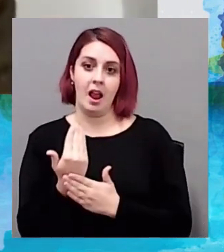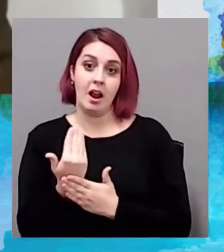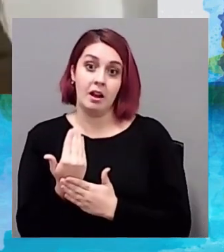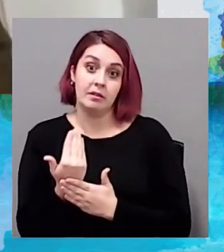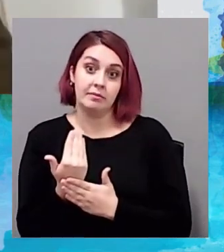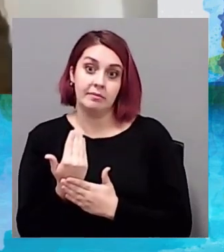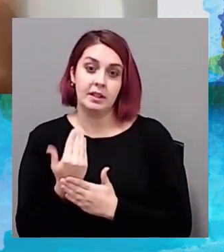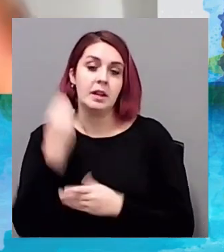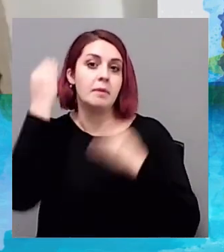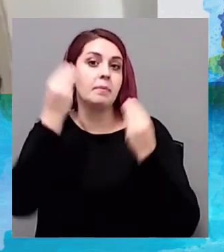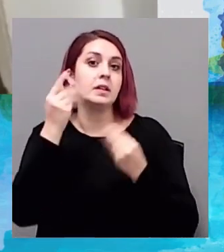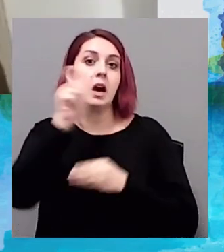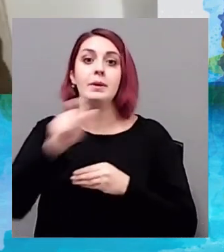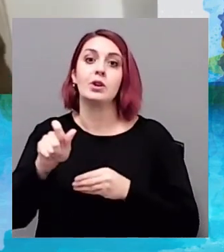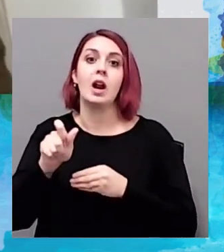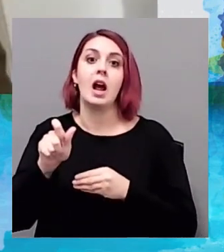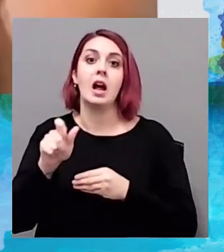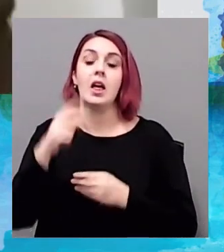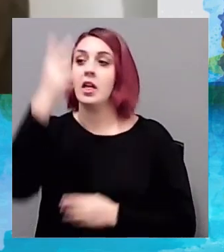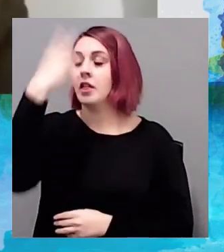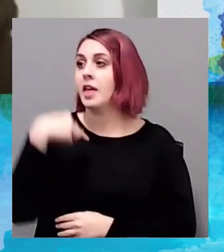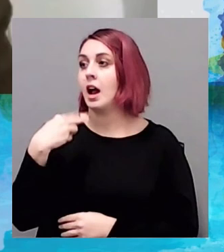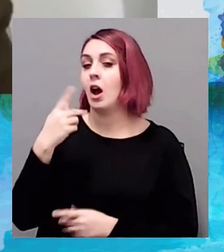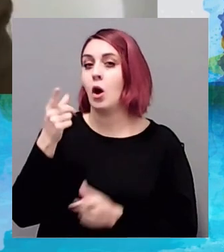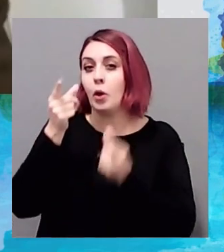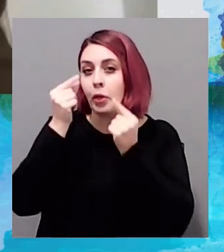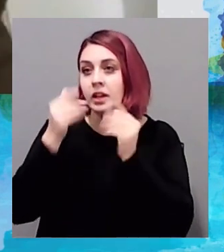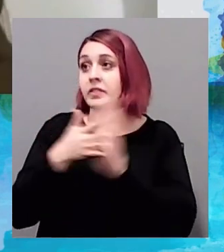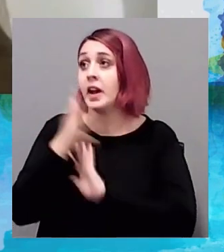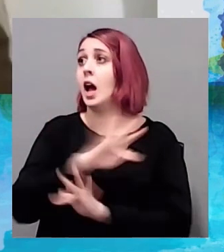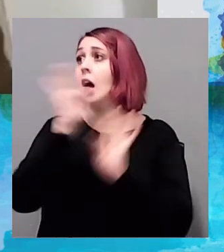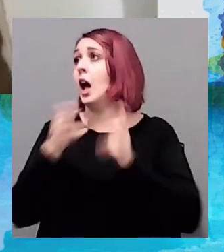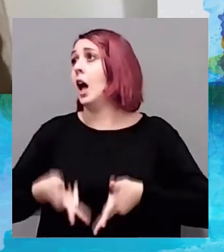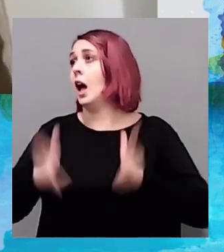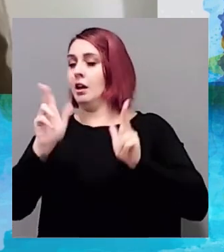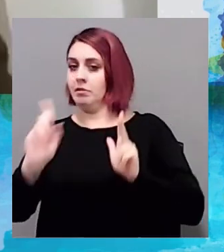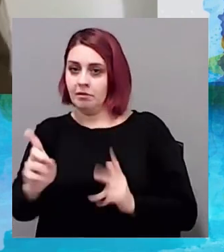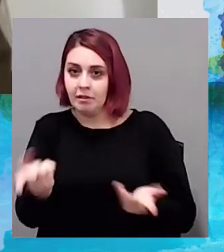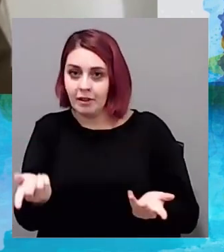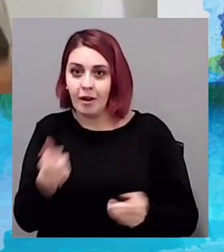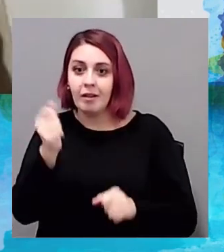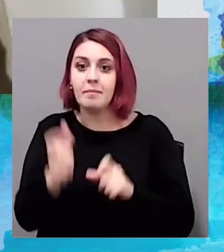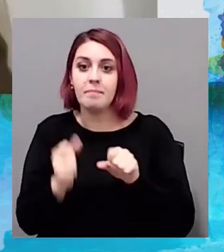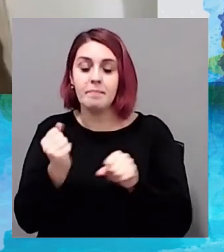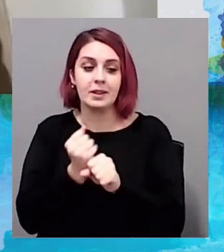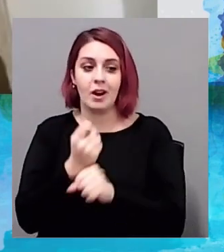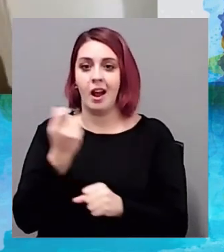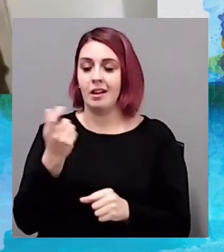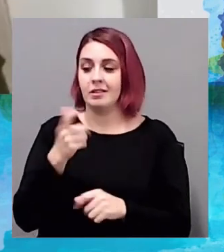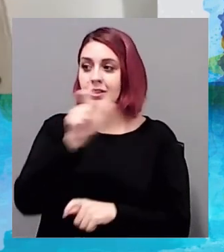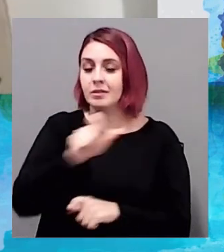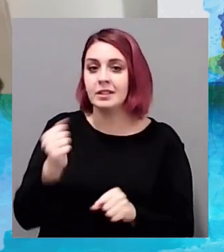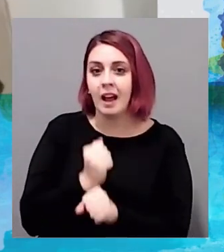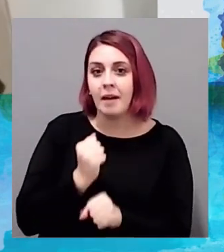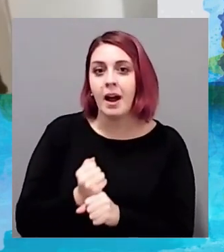hecho que las personas ciegas o con baja visión tienen todo el día libre, y no. La gente trabaja, quiere viajar,